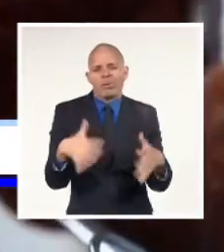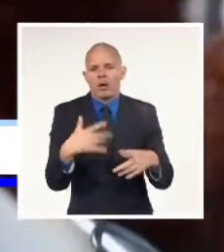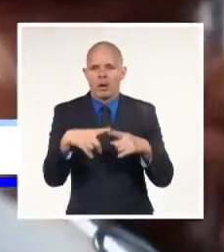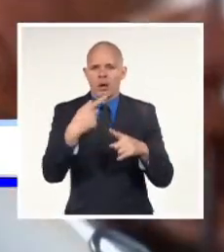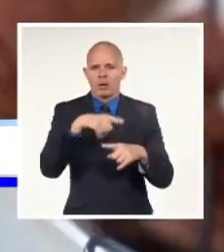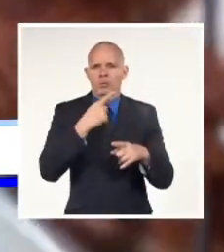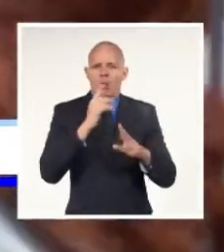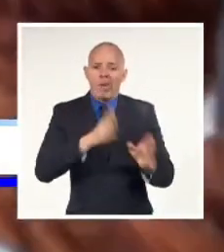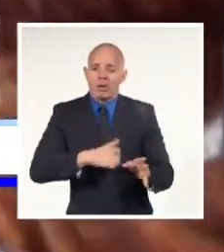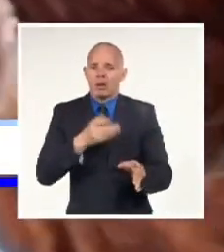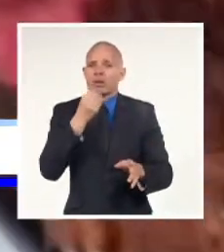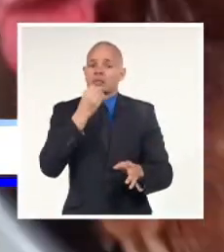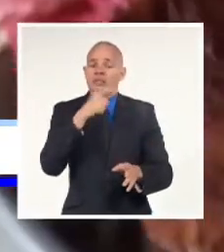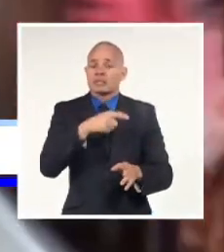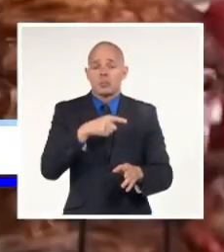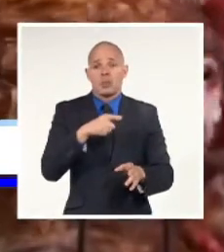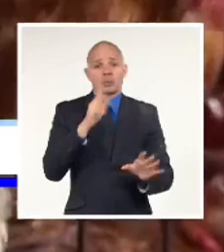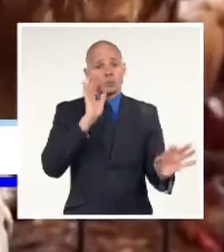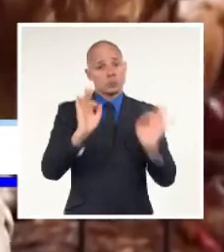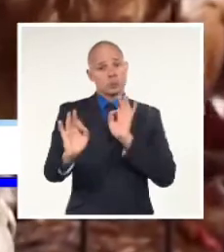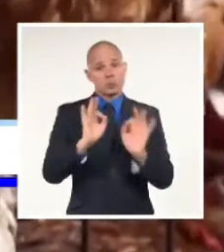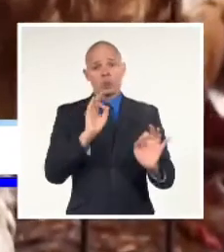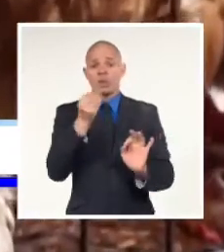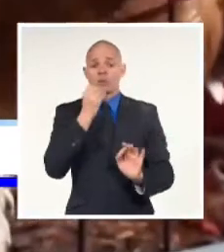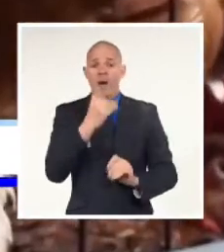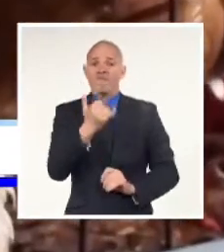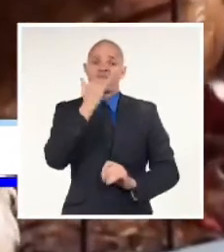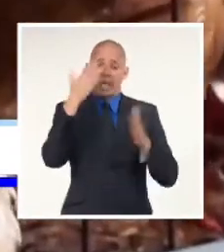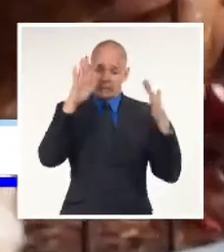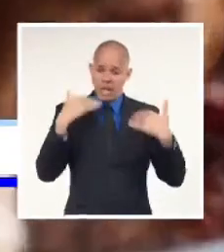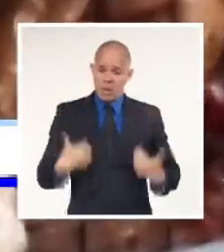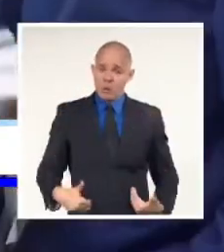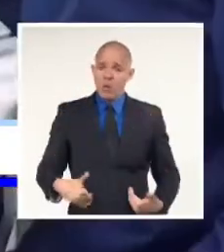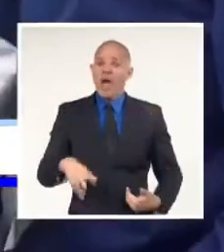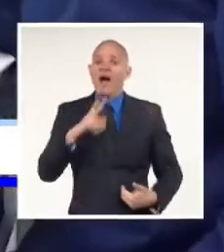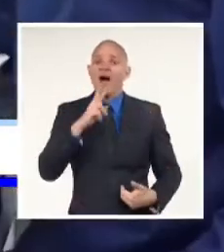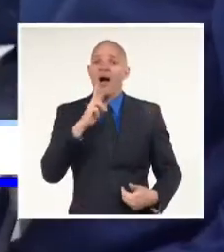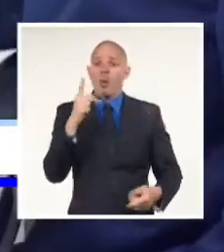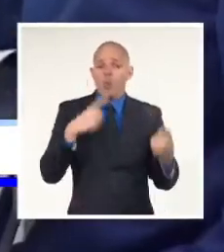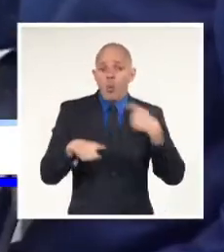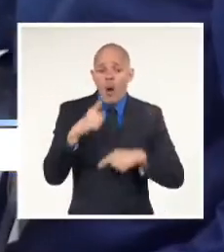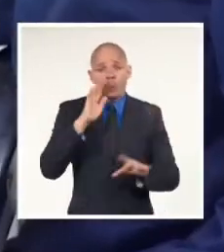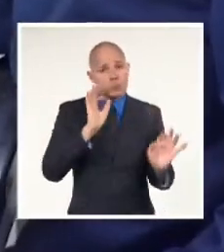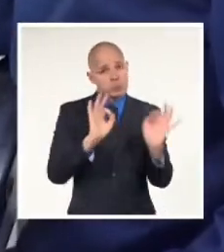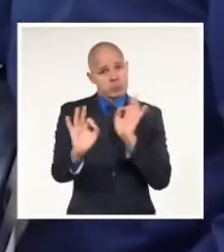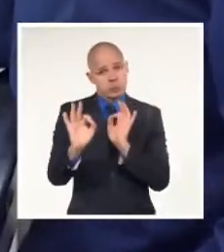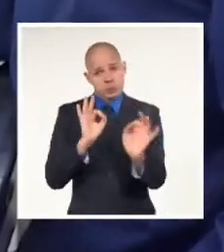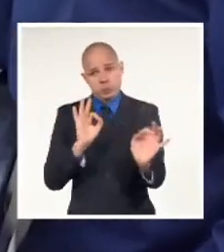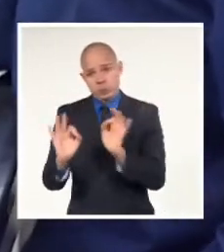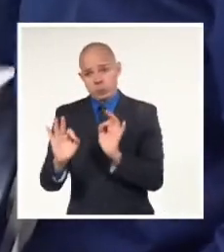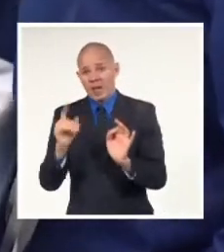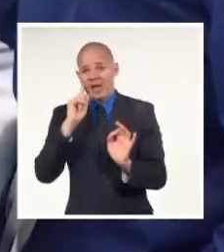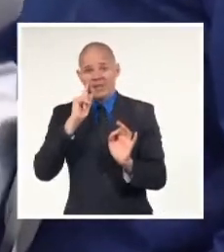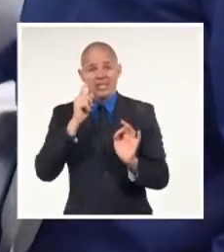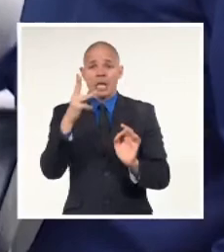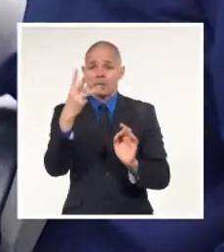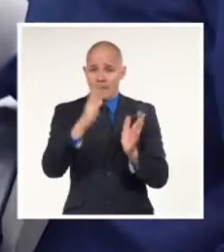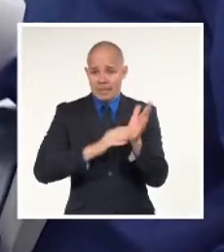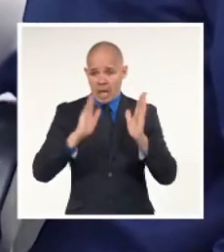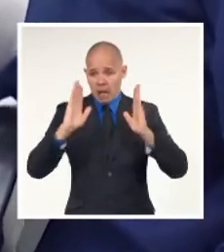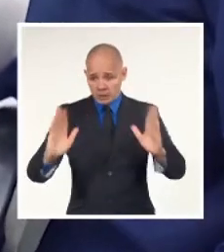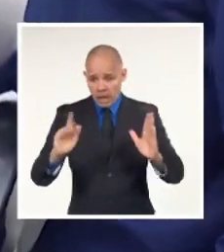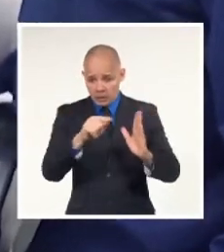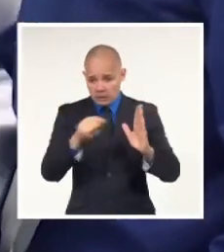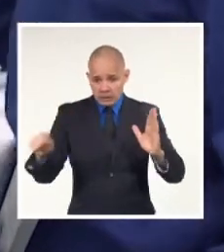de agua que puedan estar contaminadas. La emergencia estará vigente por 3 meses. Durante ese lapso, la Dirección Técnica de Salud Animal y el